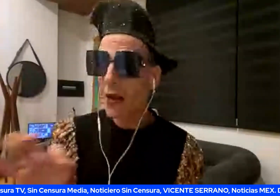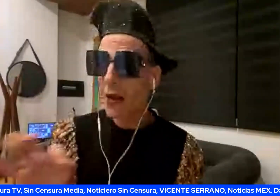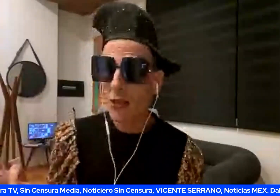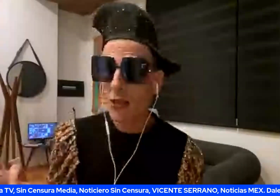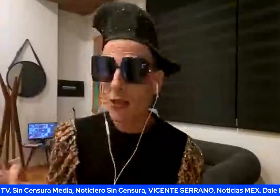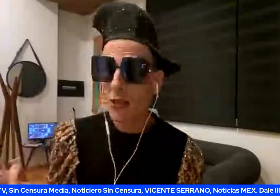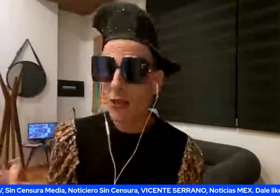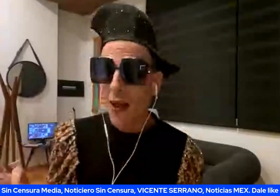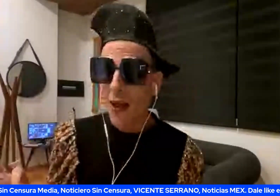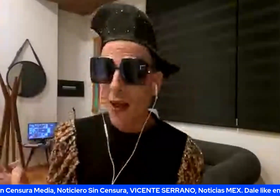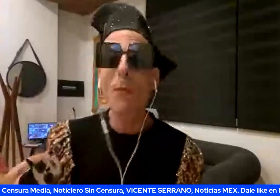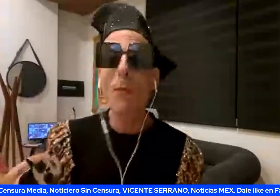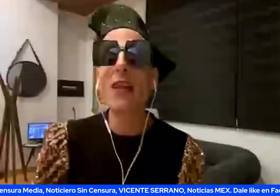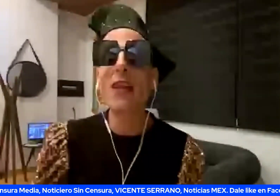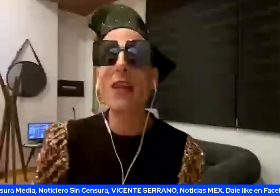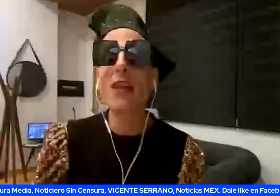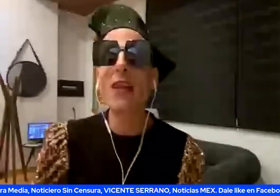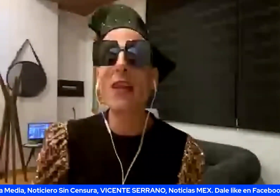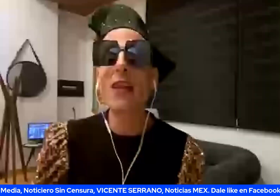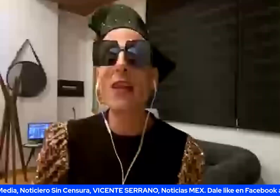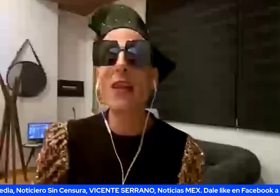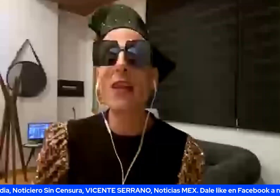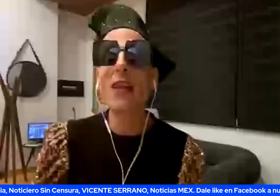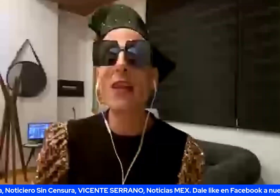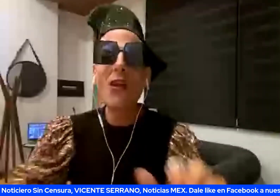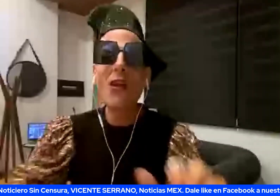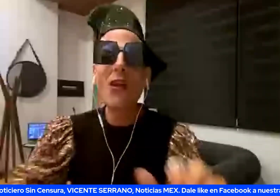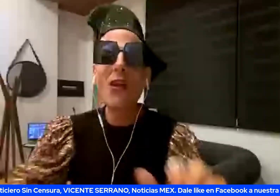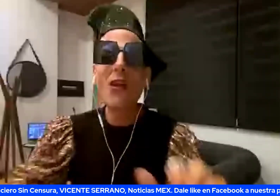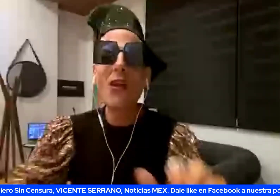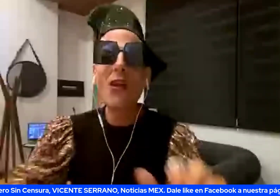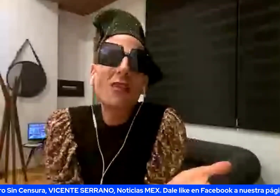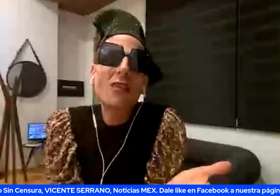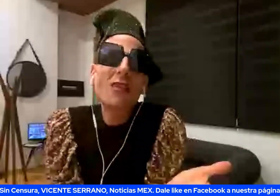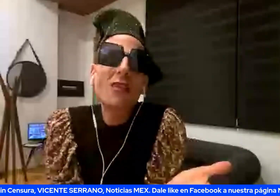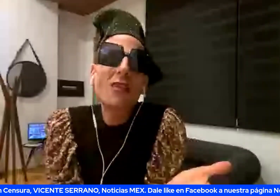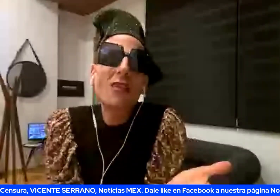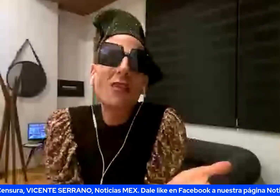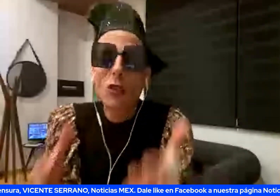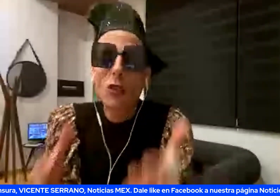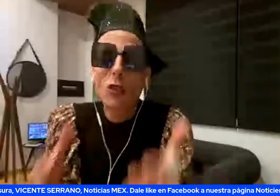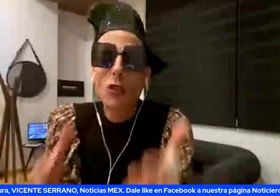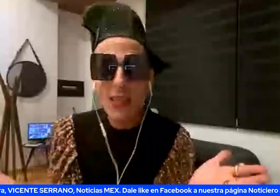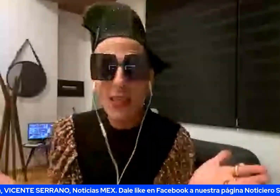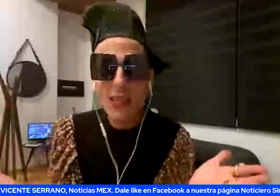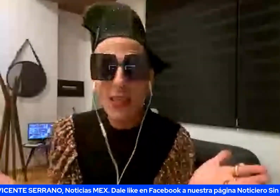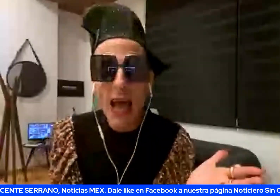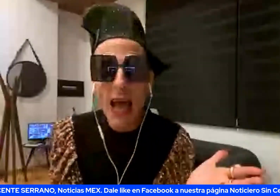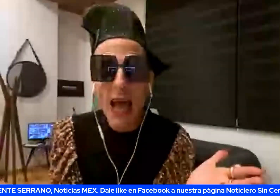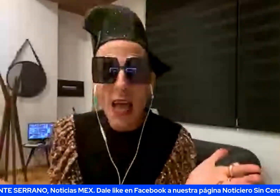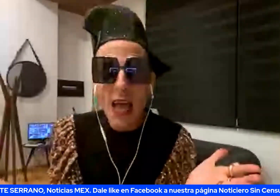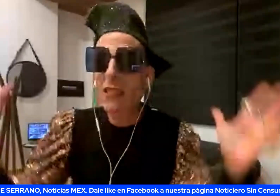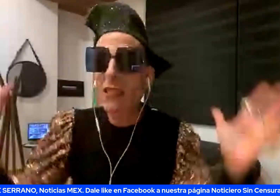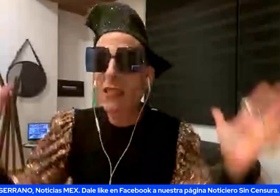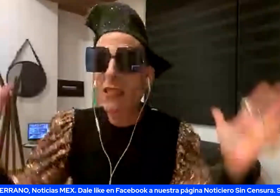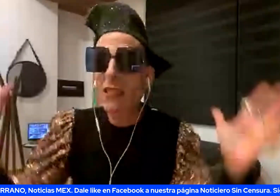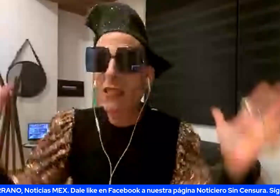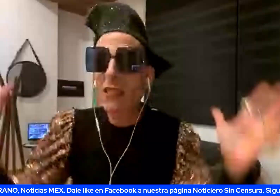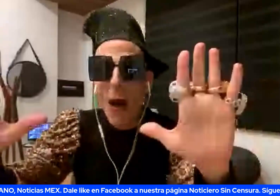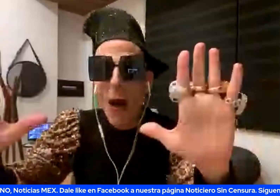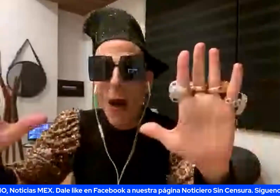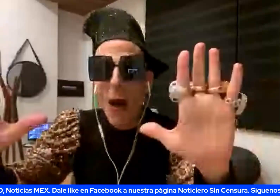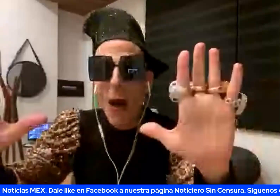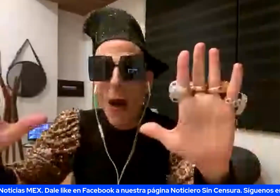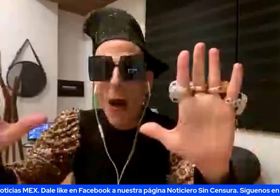números son fríos, no podría estar argumentando esto. No, pero estos agarran sus estúpidas métricas, las ponen